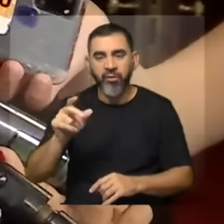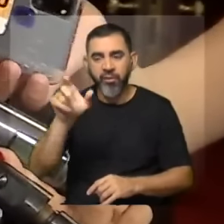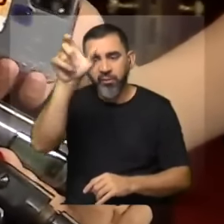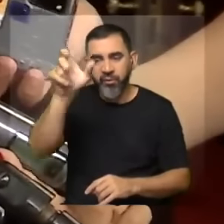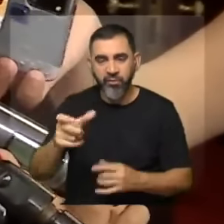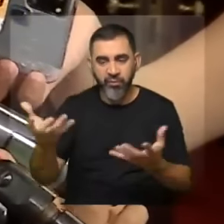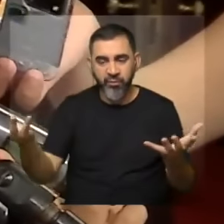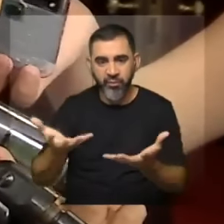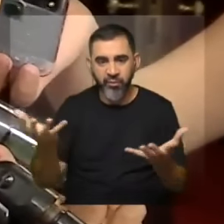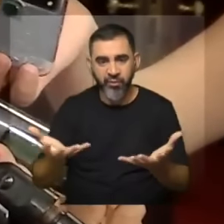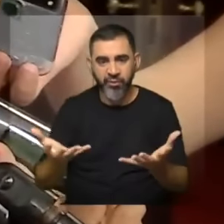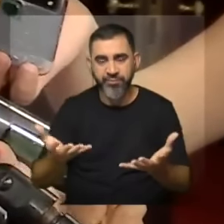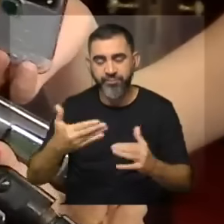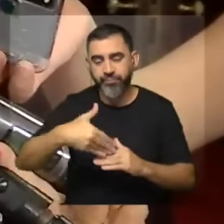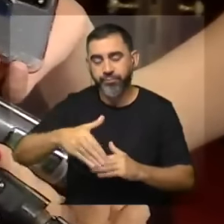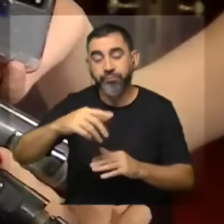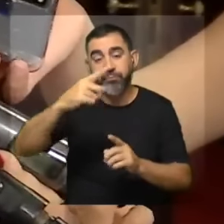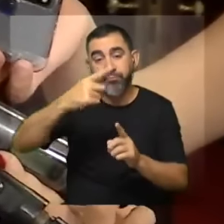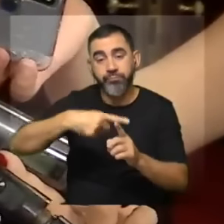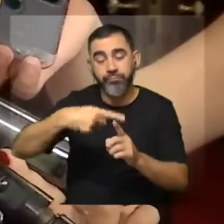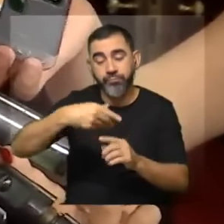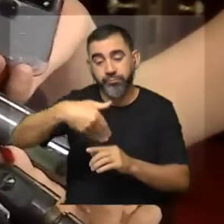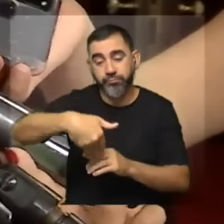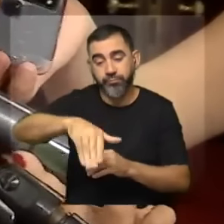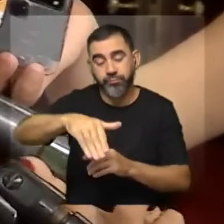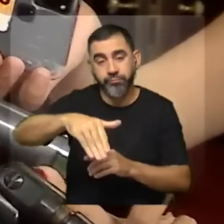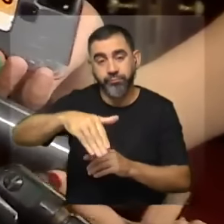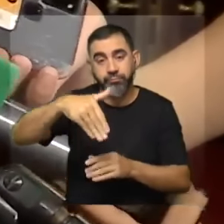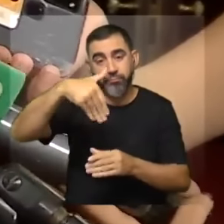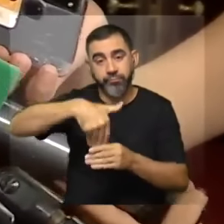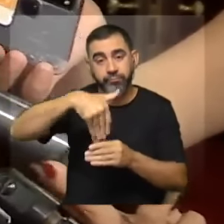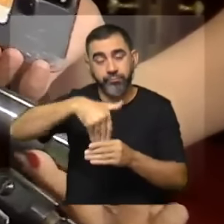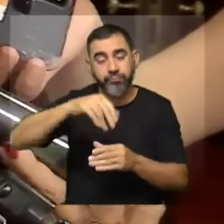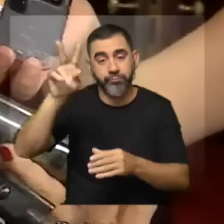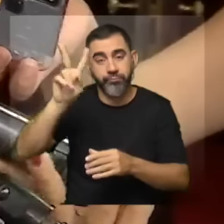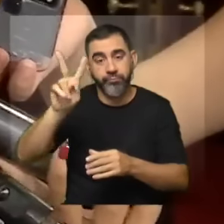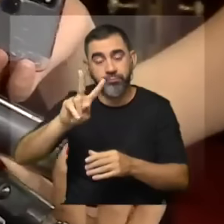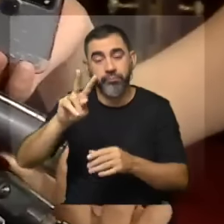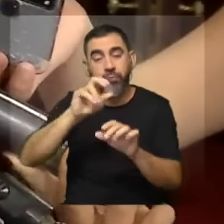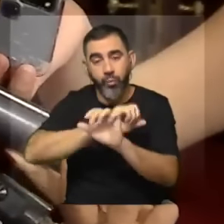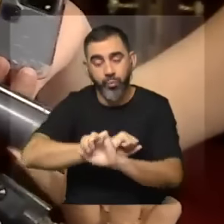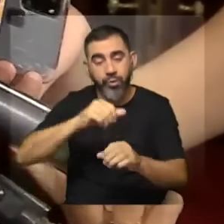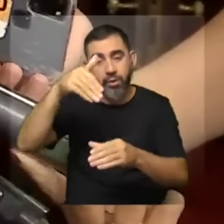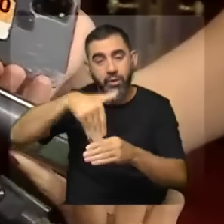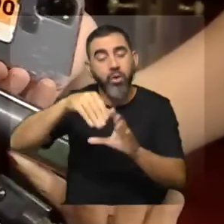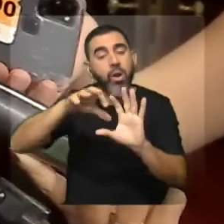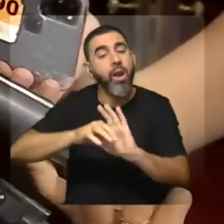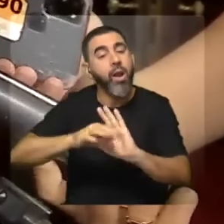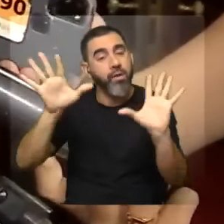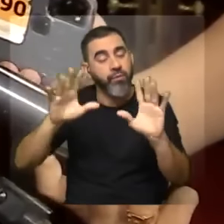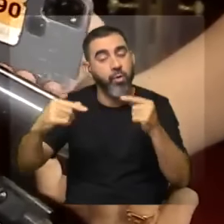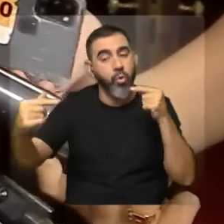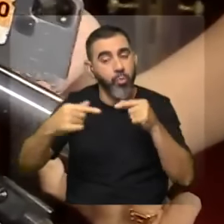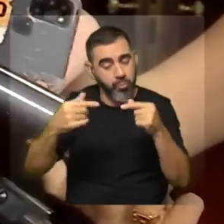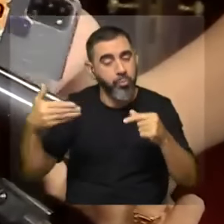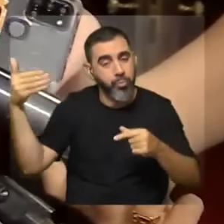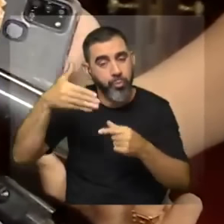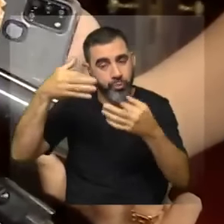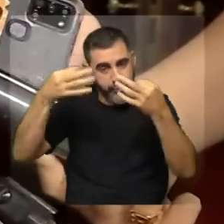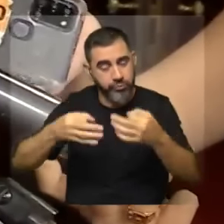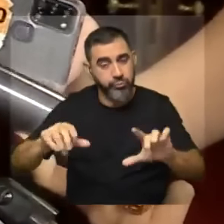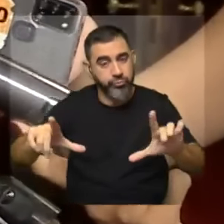ahora en estos próximos meses que se van a a realizarse las elecciones en Venezuela se pueda hacer una elección donde la oposición pueda tener su